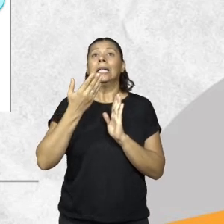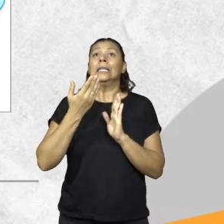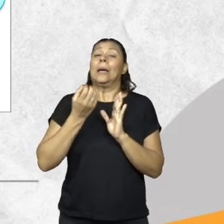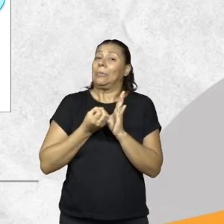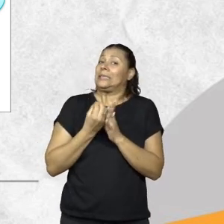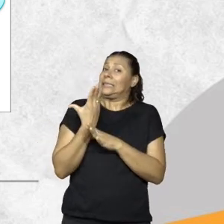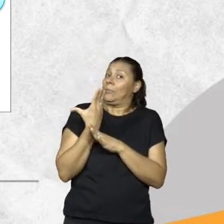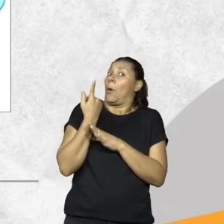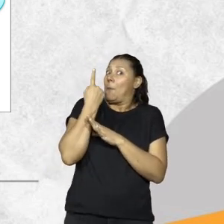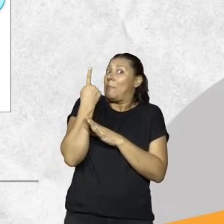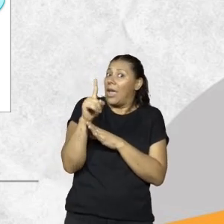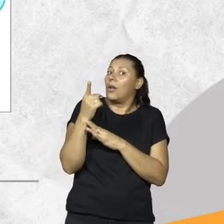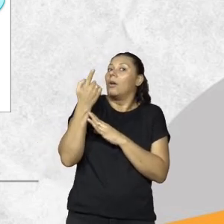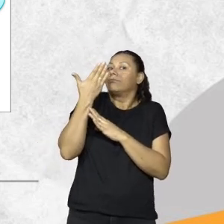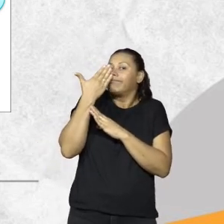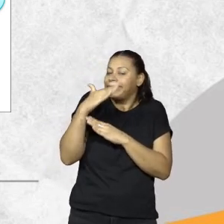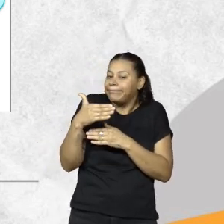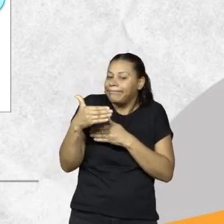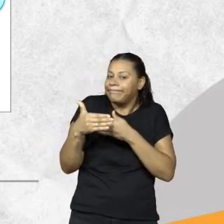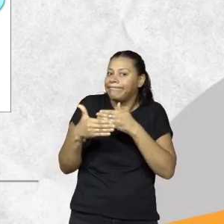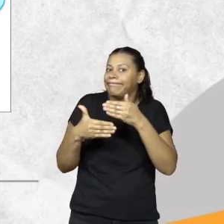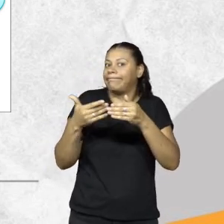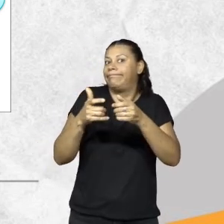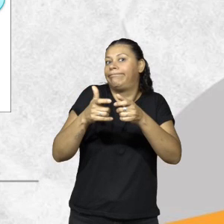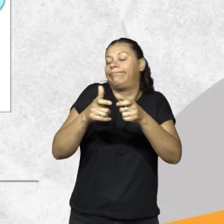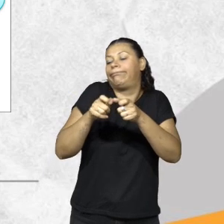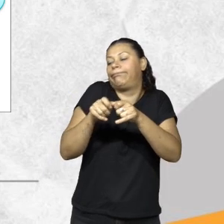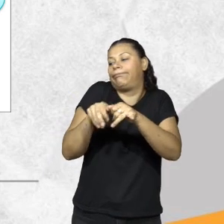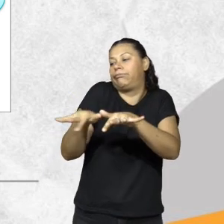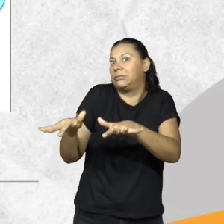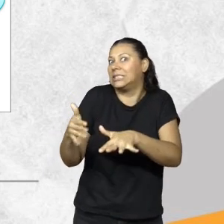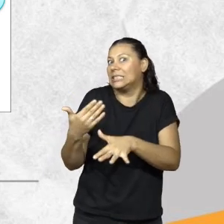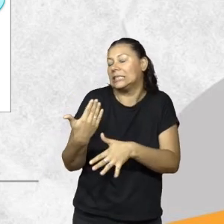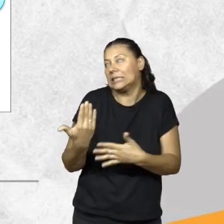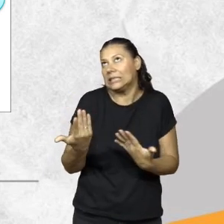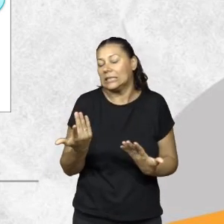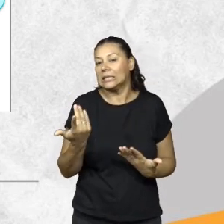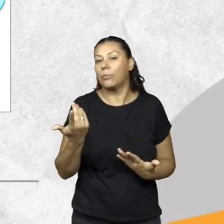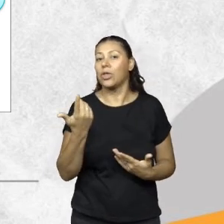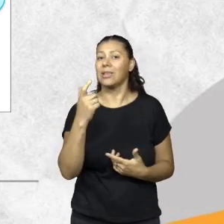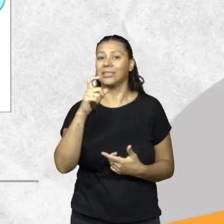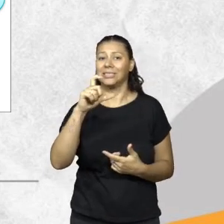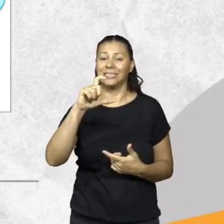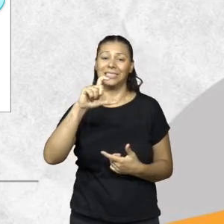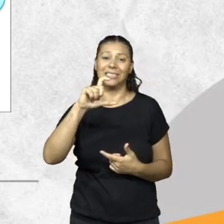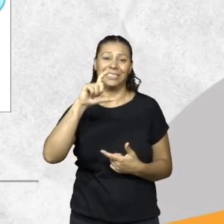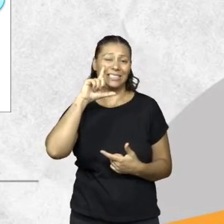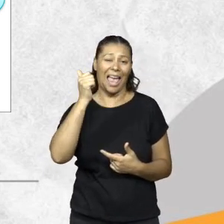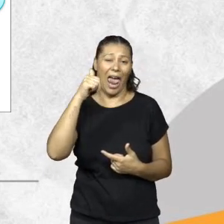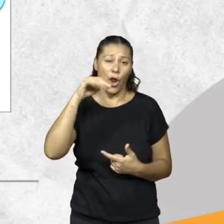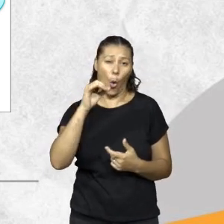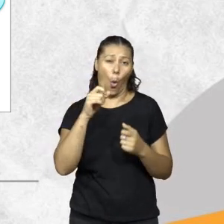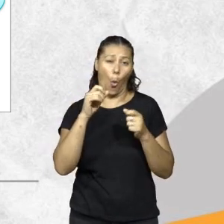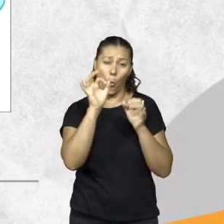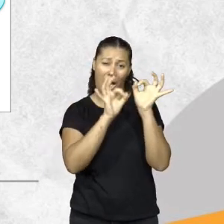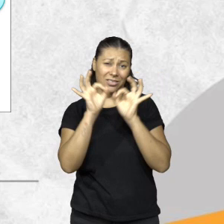pero posteriormente empezó a hacerse evidente, porque no es que las cianobacterias aparecieron ahora, sino que